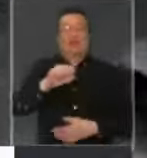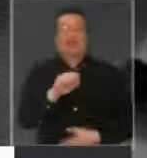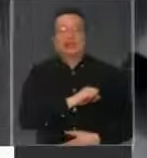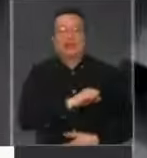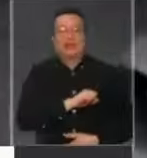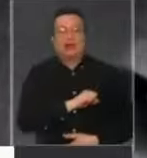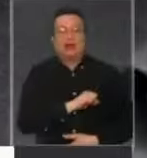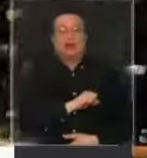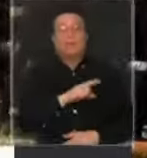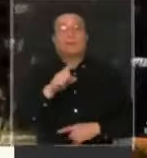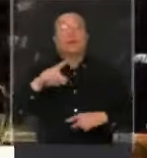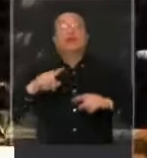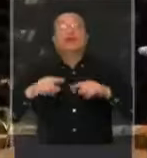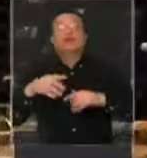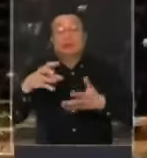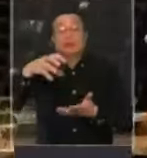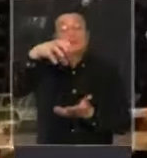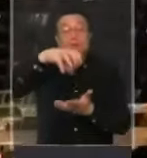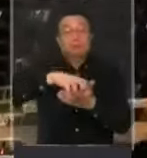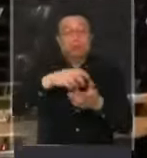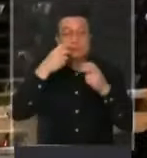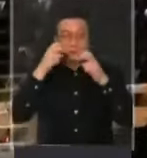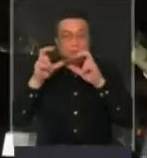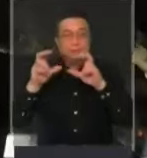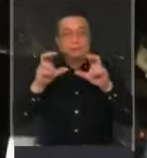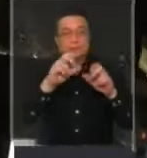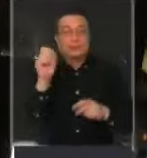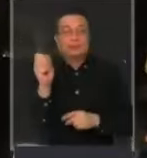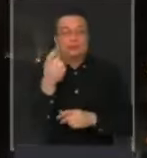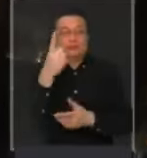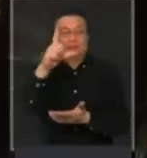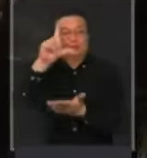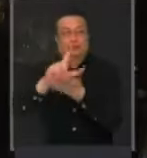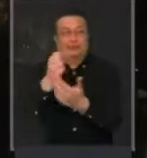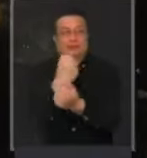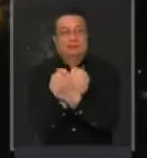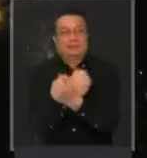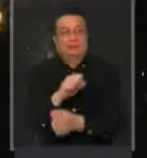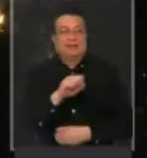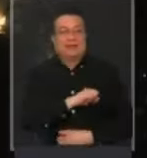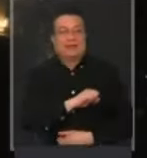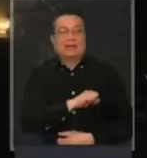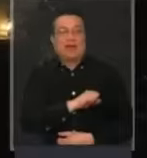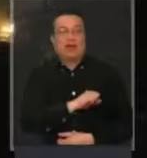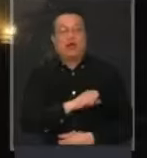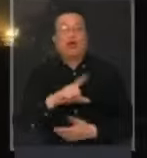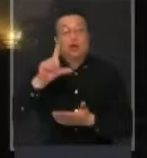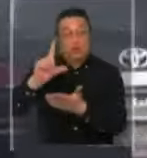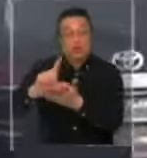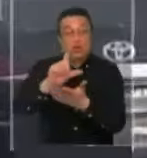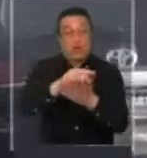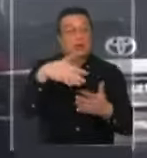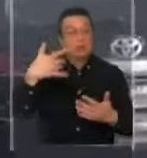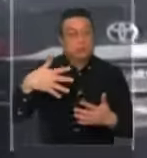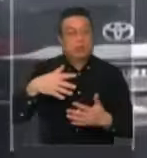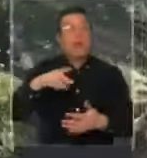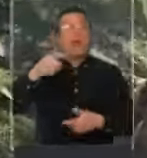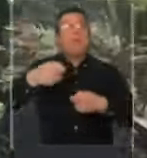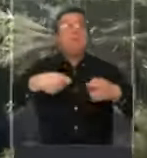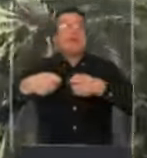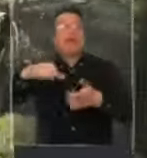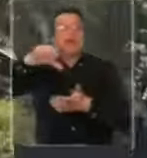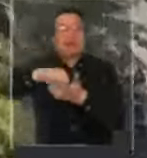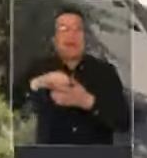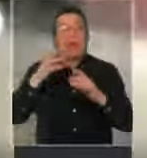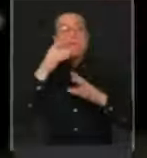Todo esto en el territorio correspondiente a la vigilancia de la Primera Comisaría de Santiago, donde destacan puntos críticos como el Mercado Central, Plaza